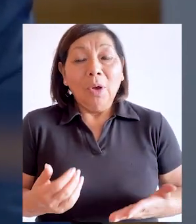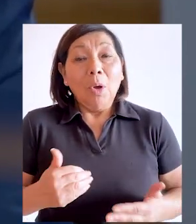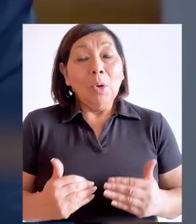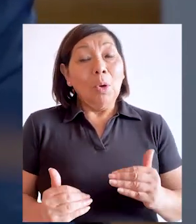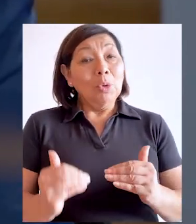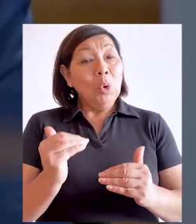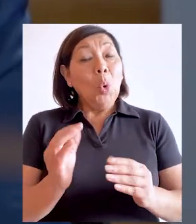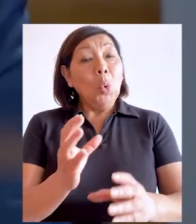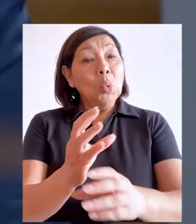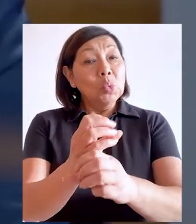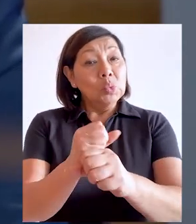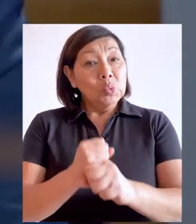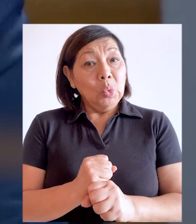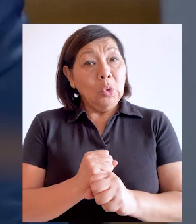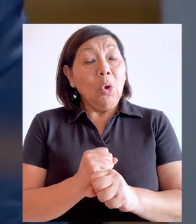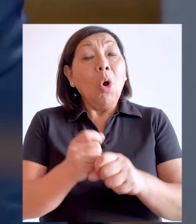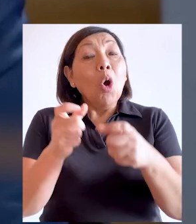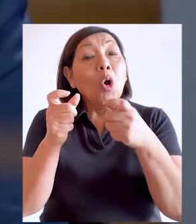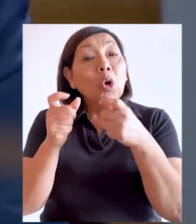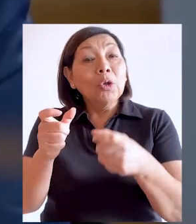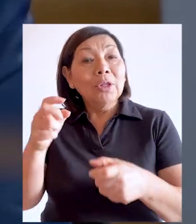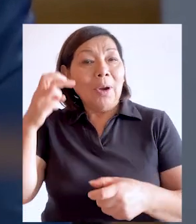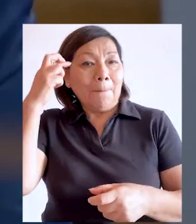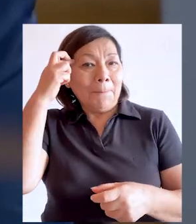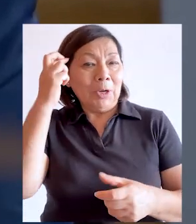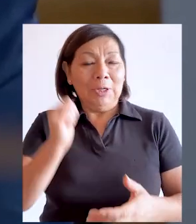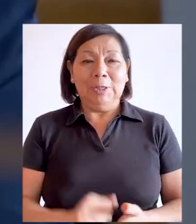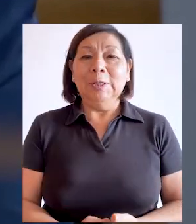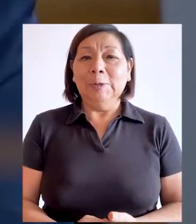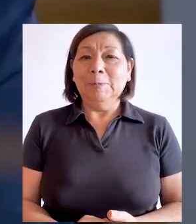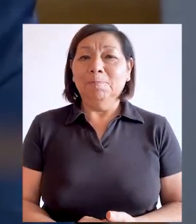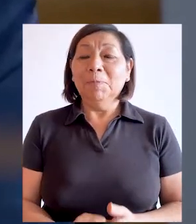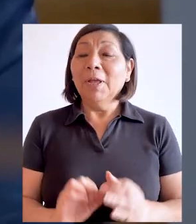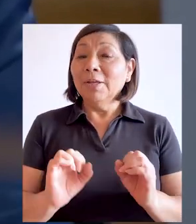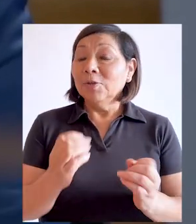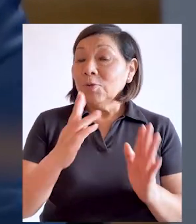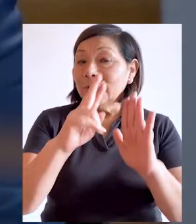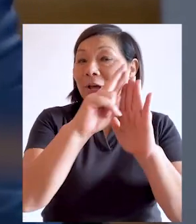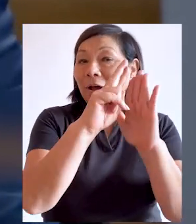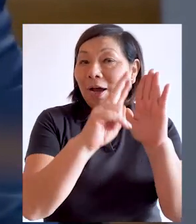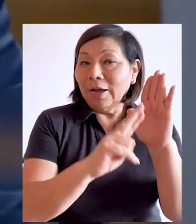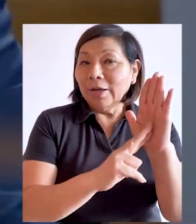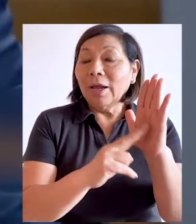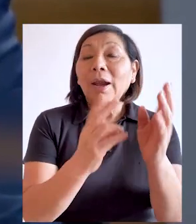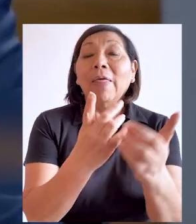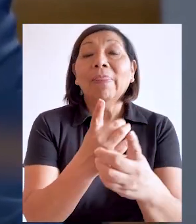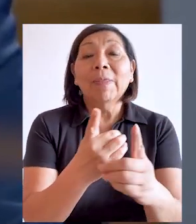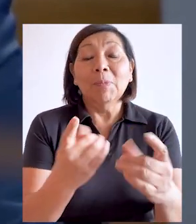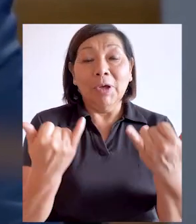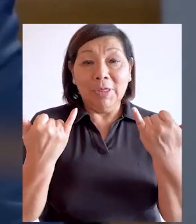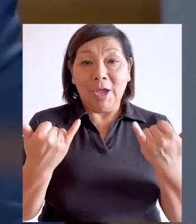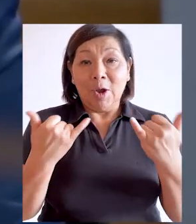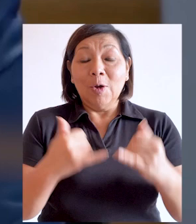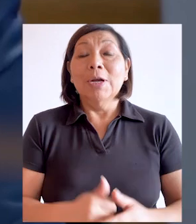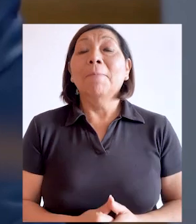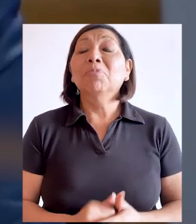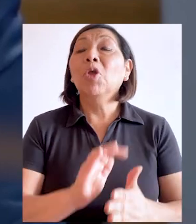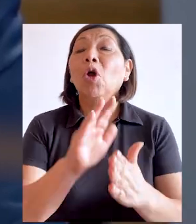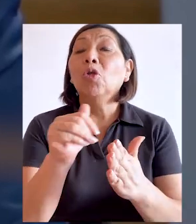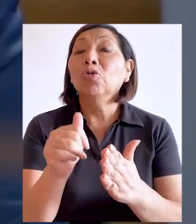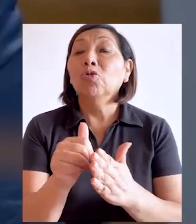ningún dignatario que no esté sujeto a un control político. Entonces, eso es una regla en la democracia